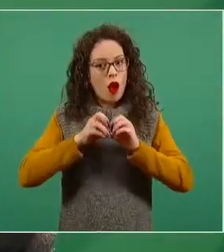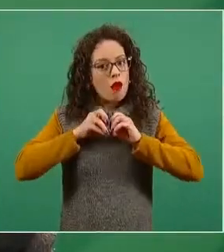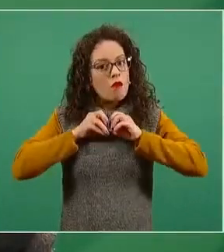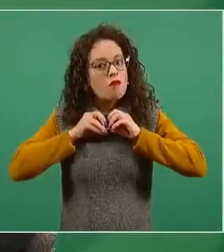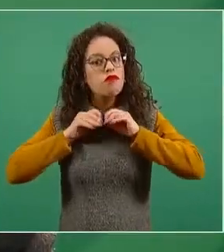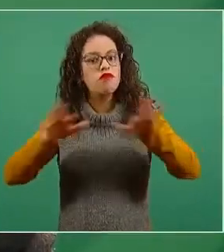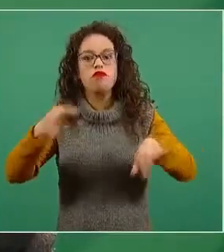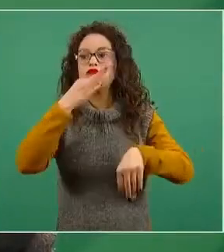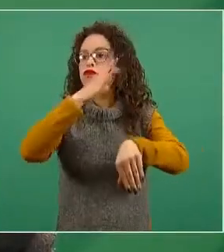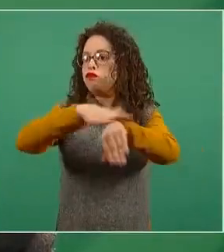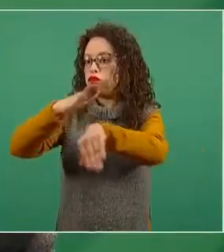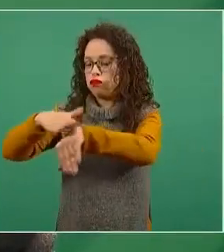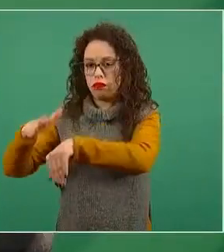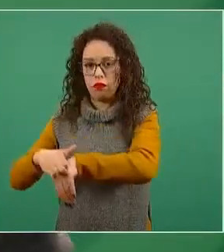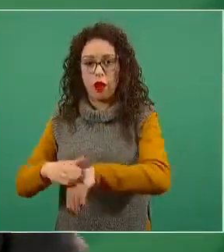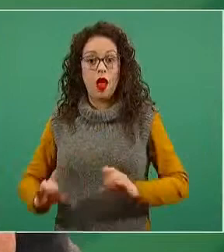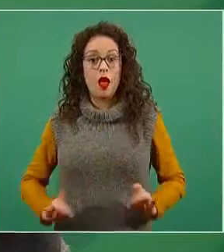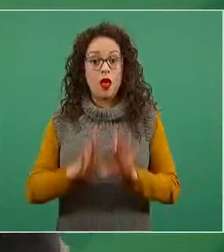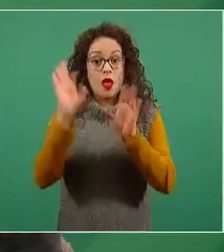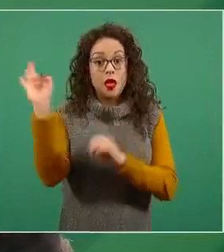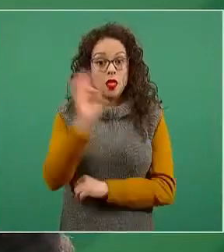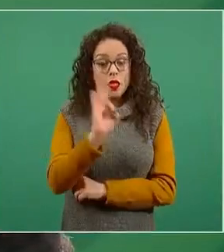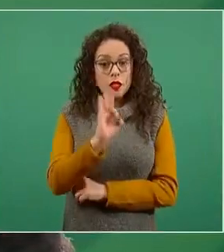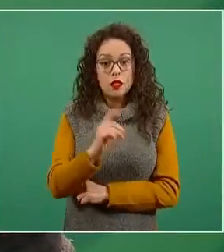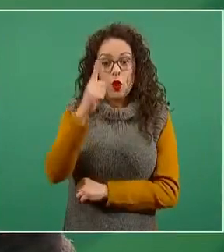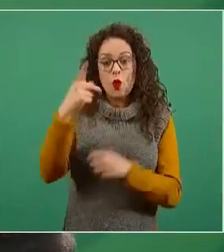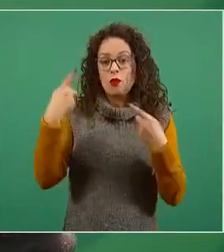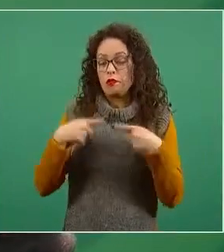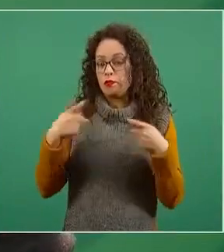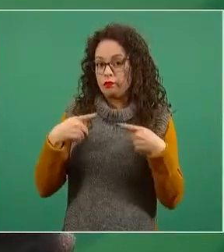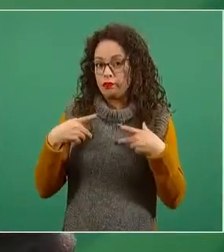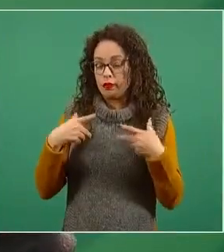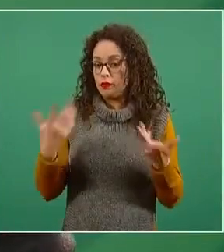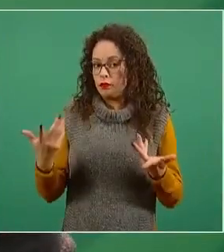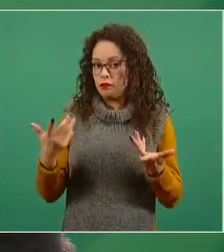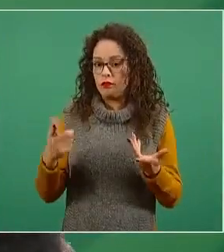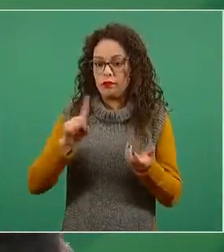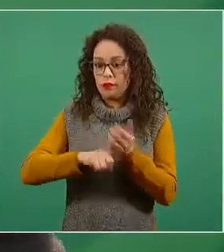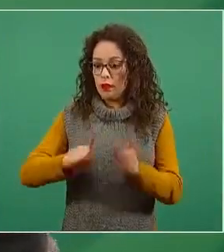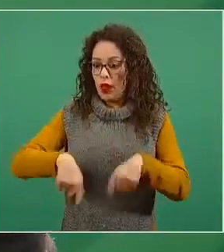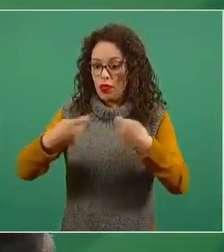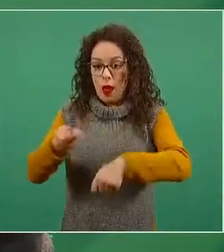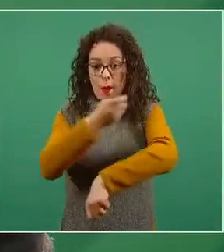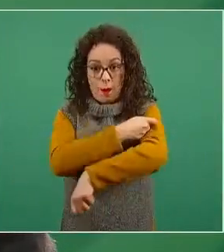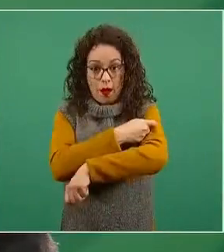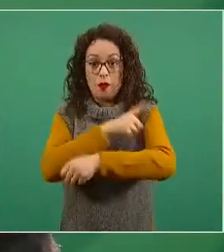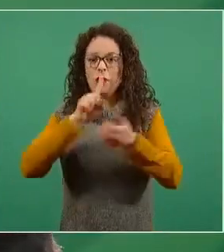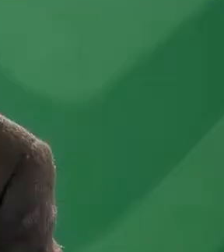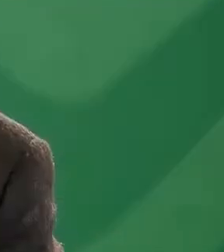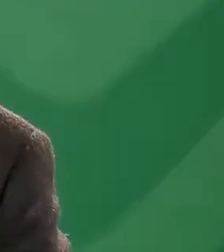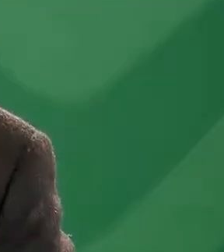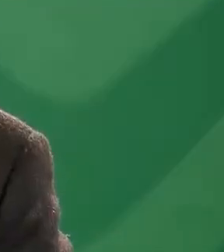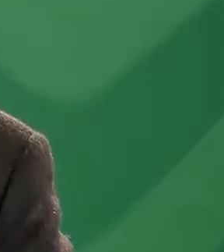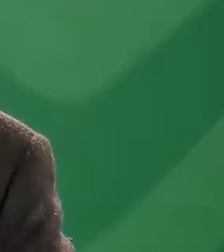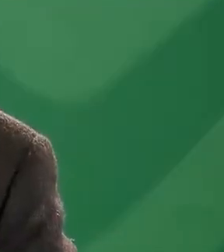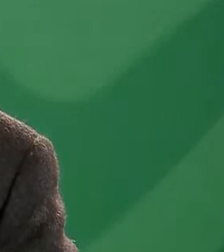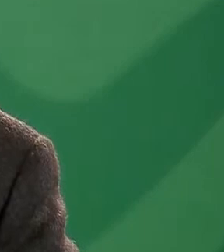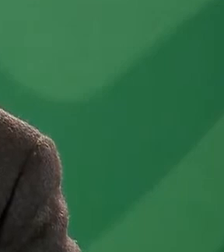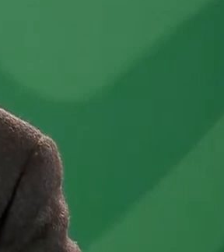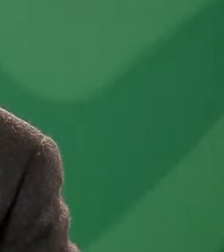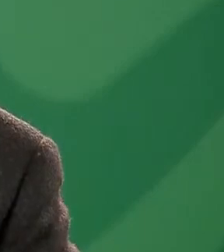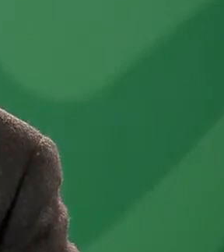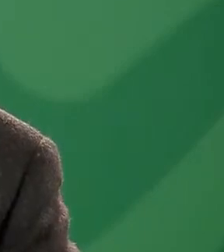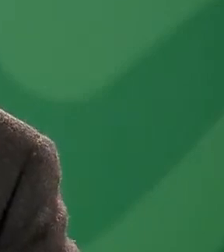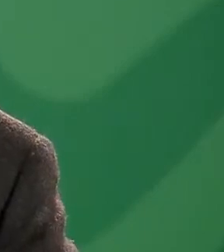si alguien en el territorio en donde llegará la vacuna, que será todo el país, identifica que cualquier